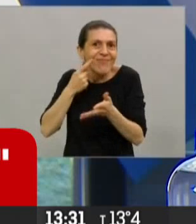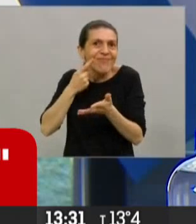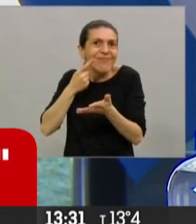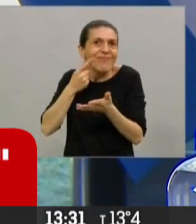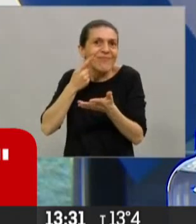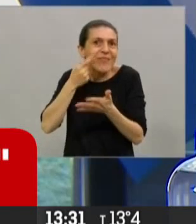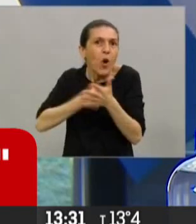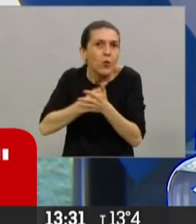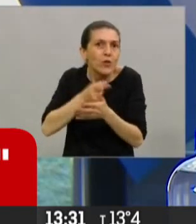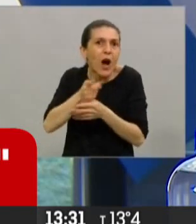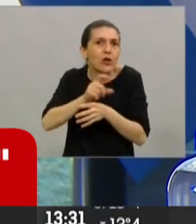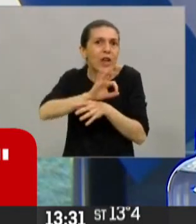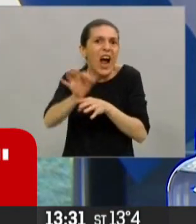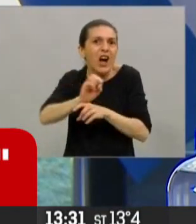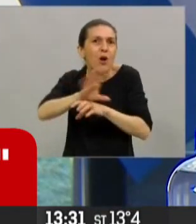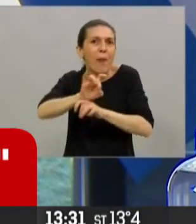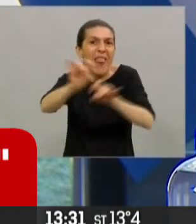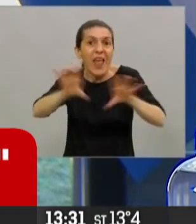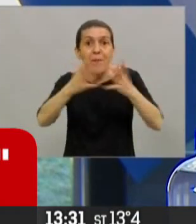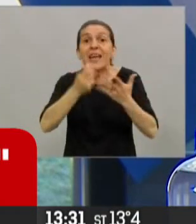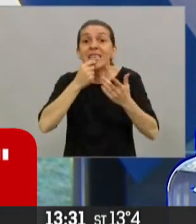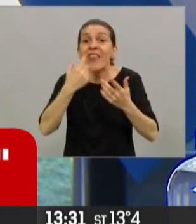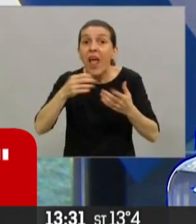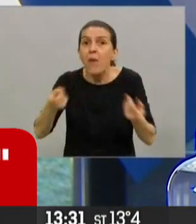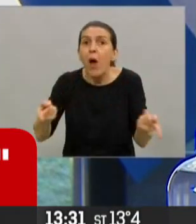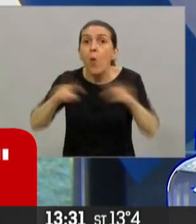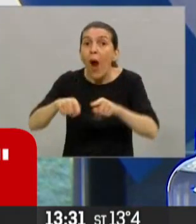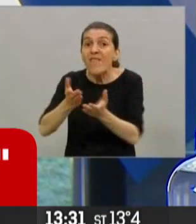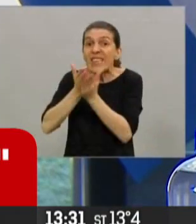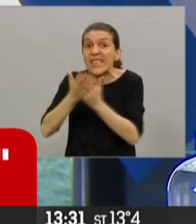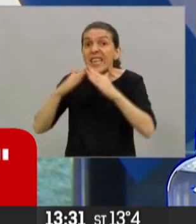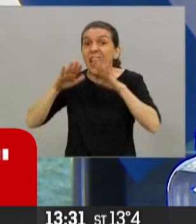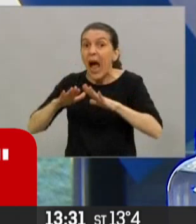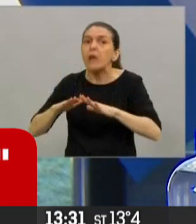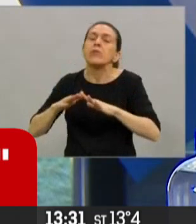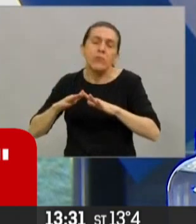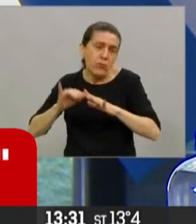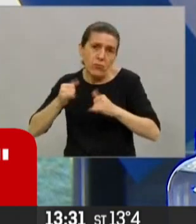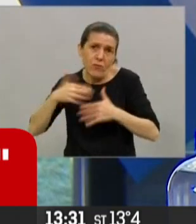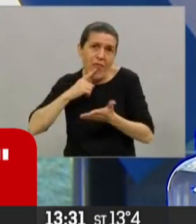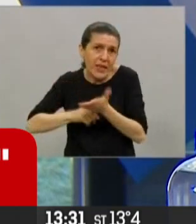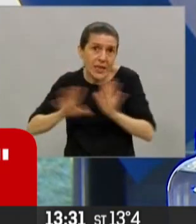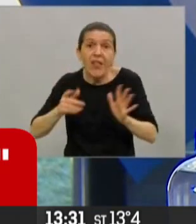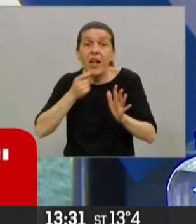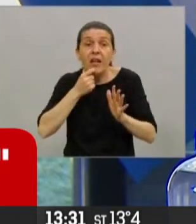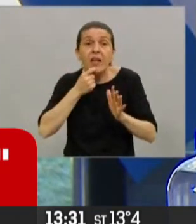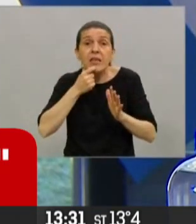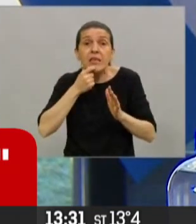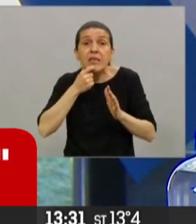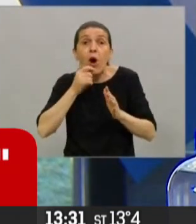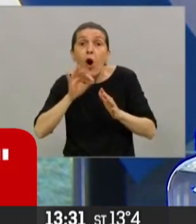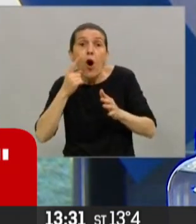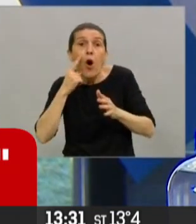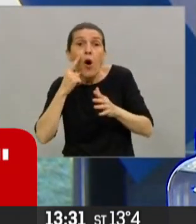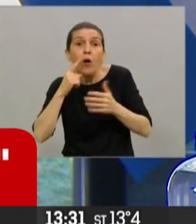volver atrás, deberemos volver atrás. Y si debemos ajustar más, ajustaremos más. Hay, además,